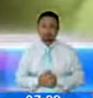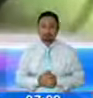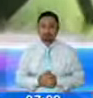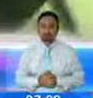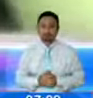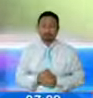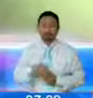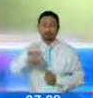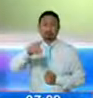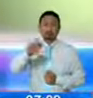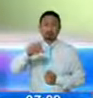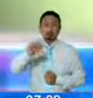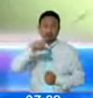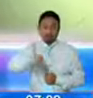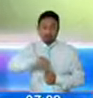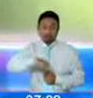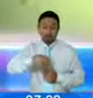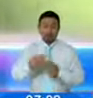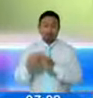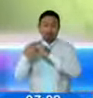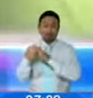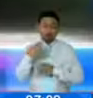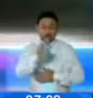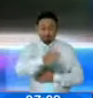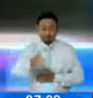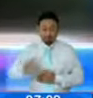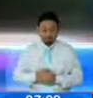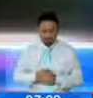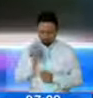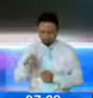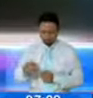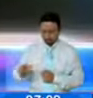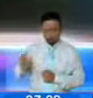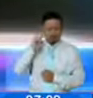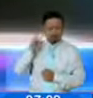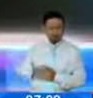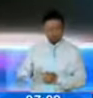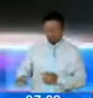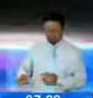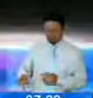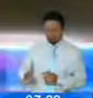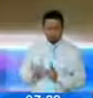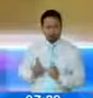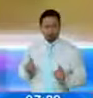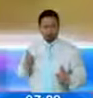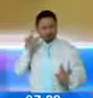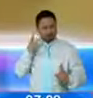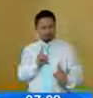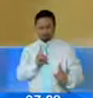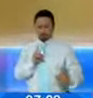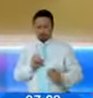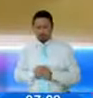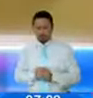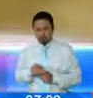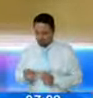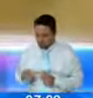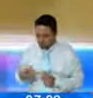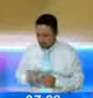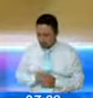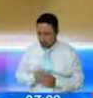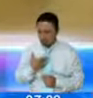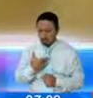Pamela era la encargada de los monaguillos y cuenta que un día vio a Mayra muy hermética y distante. Cuando ella me dijo que en la casa de ella no le